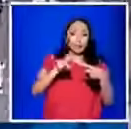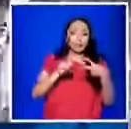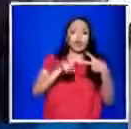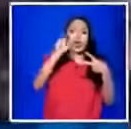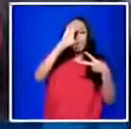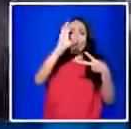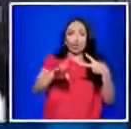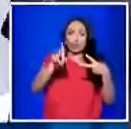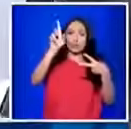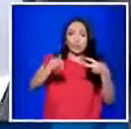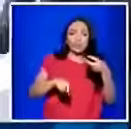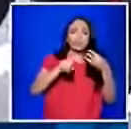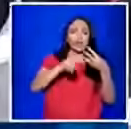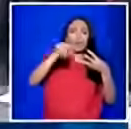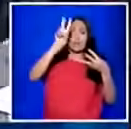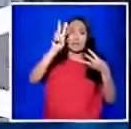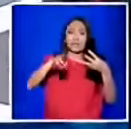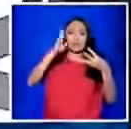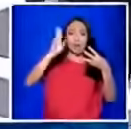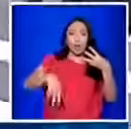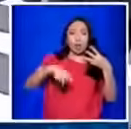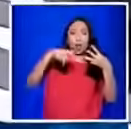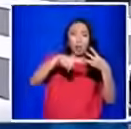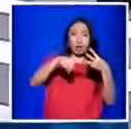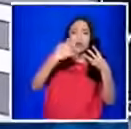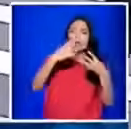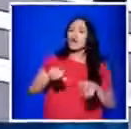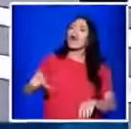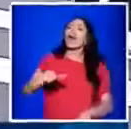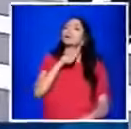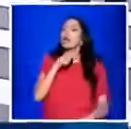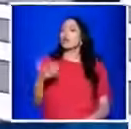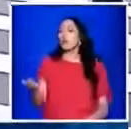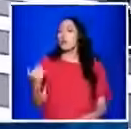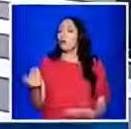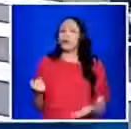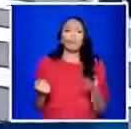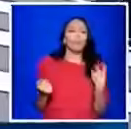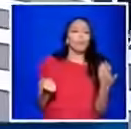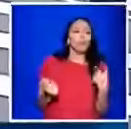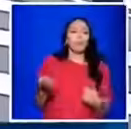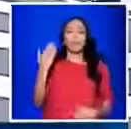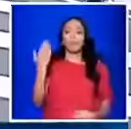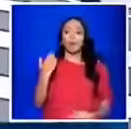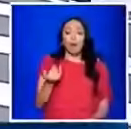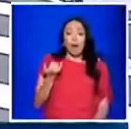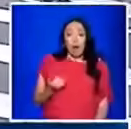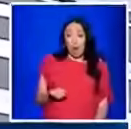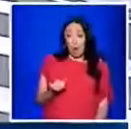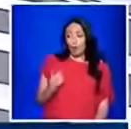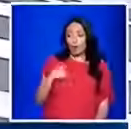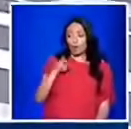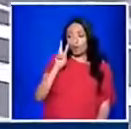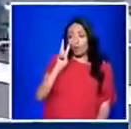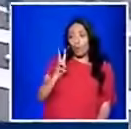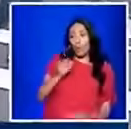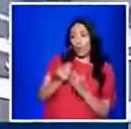brava. Entonces, constantemente se ve ahora una nueva modalidad, no